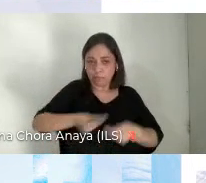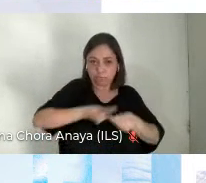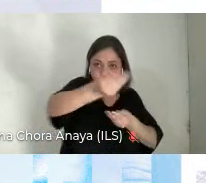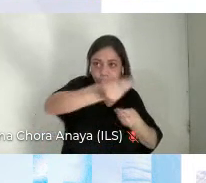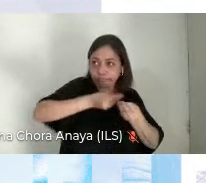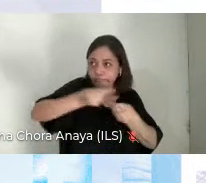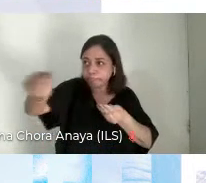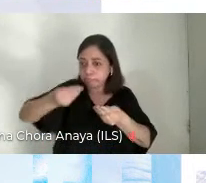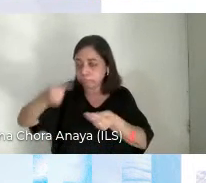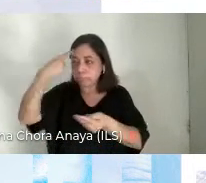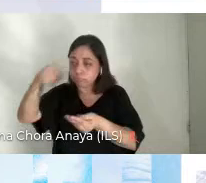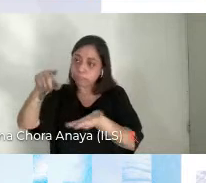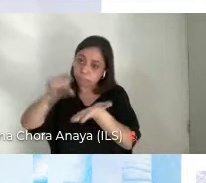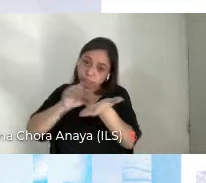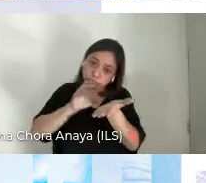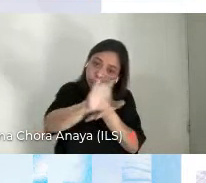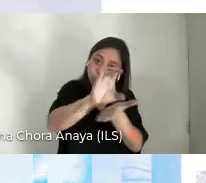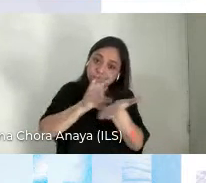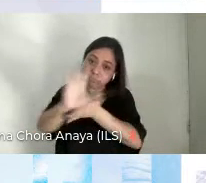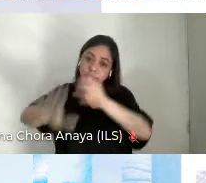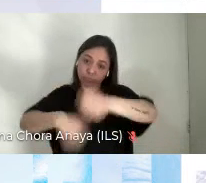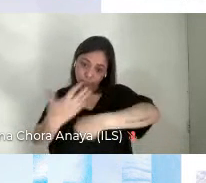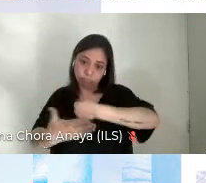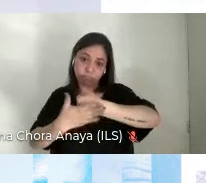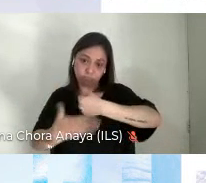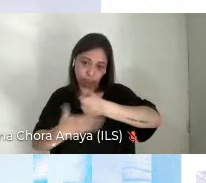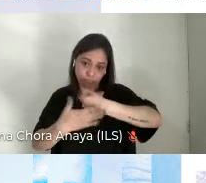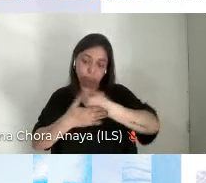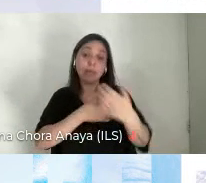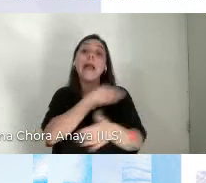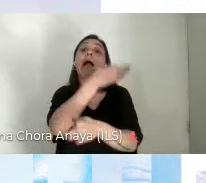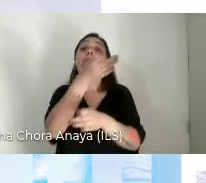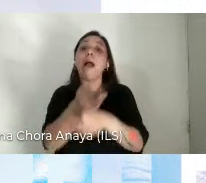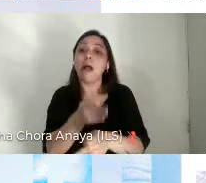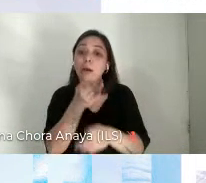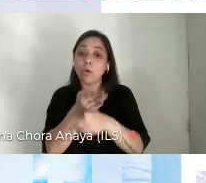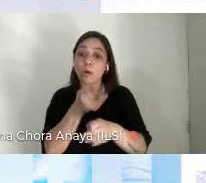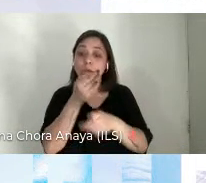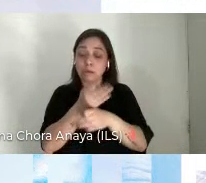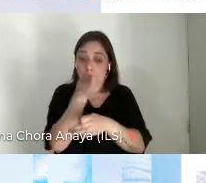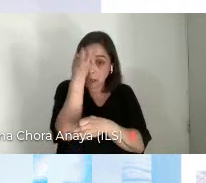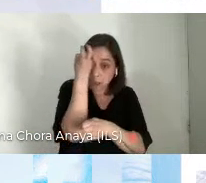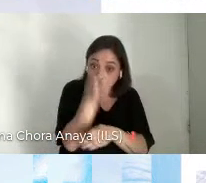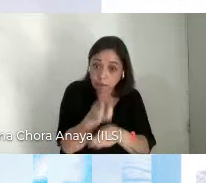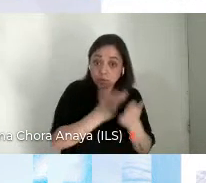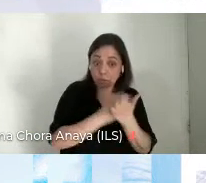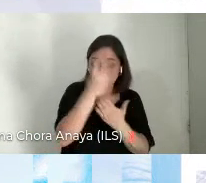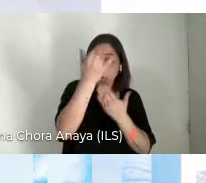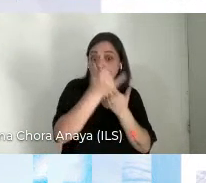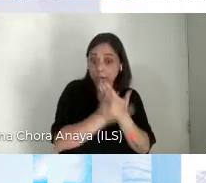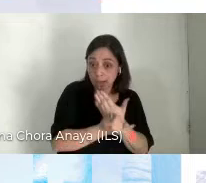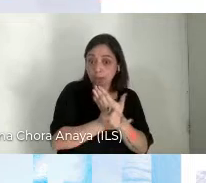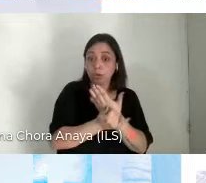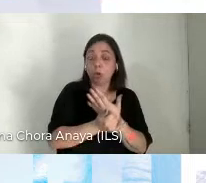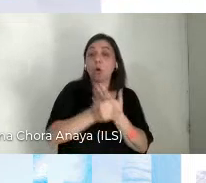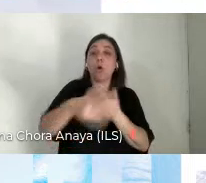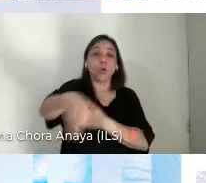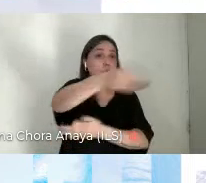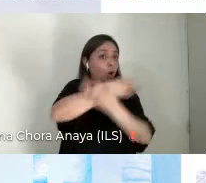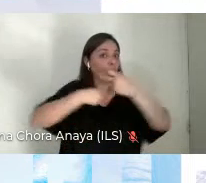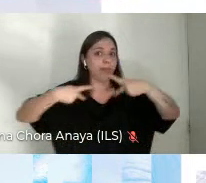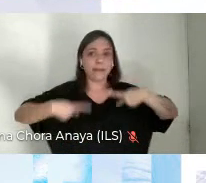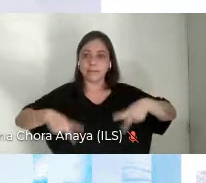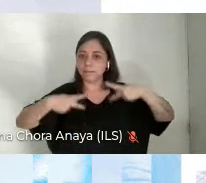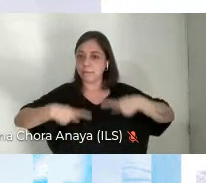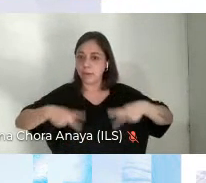inversión para los años venideros. Y en este momento todo ese proceso y esos bancos de proyectos están en manos de todos esos gobernantes y